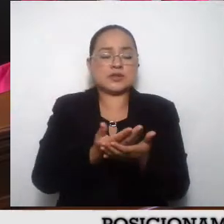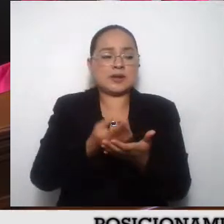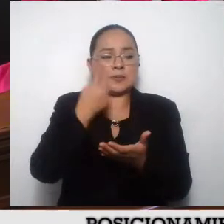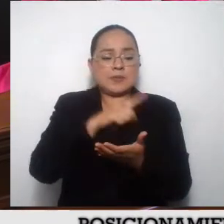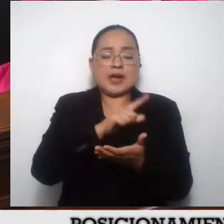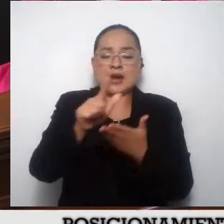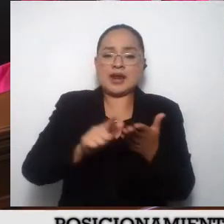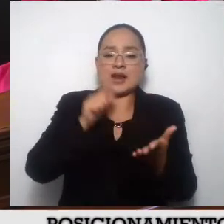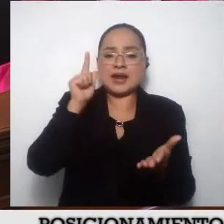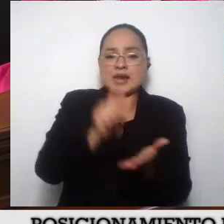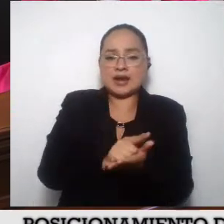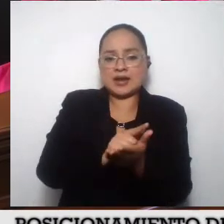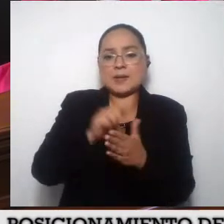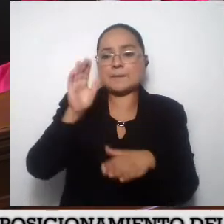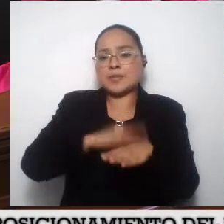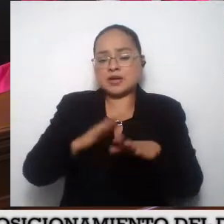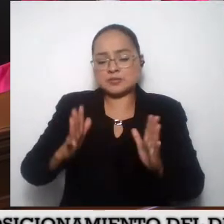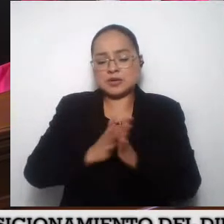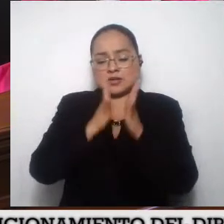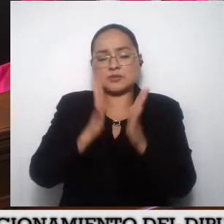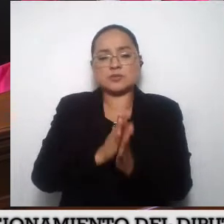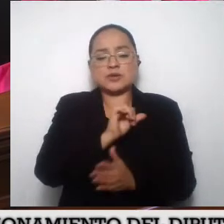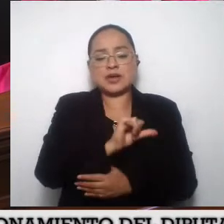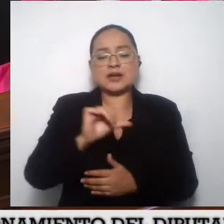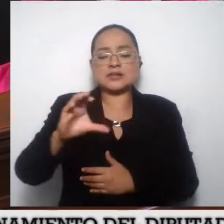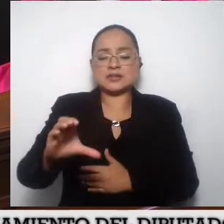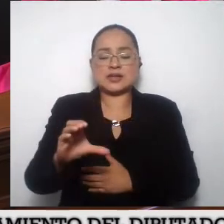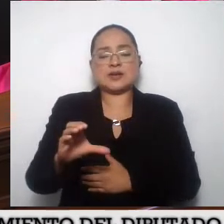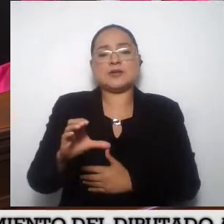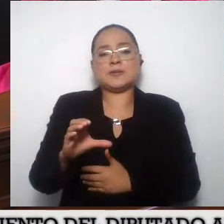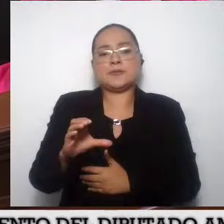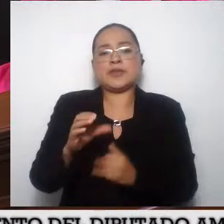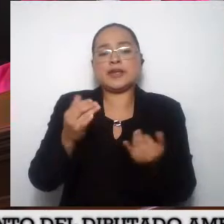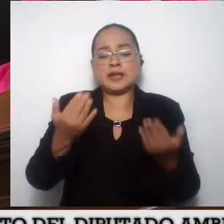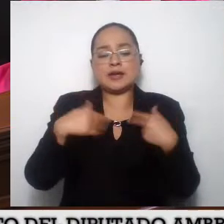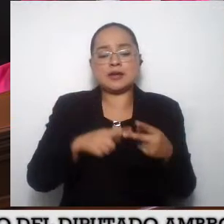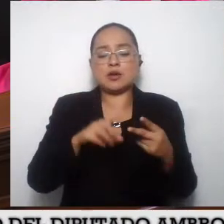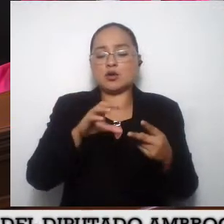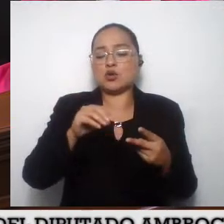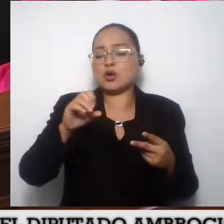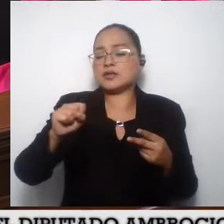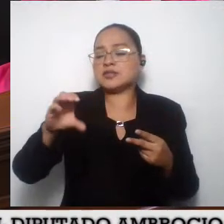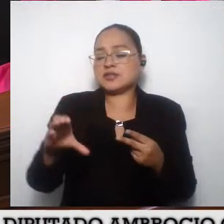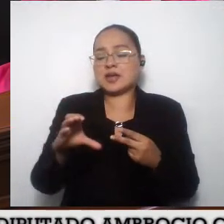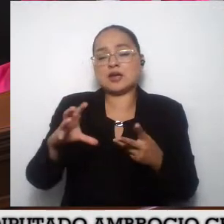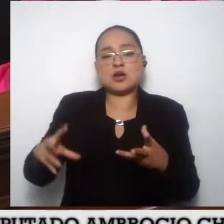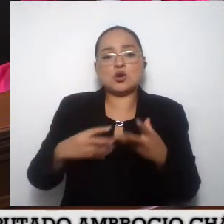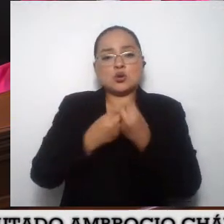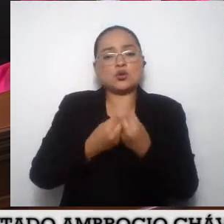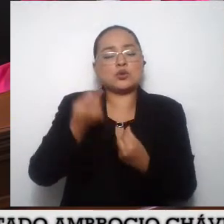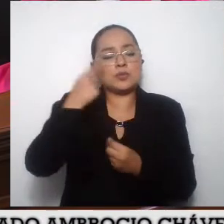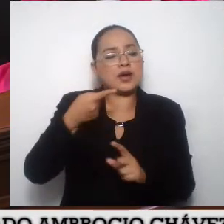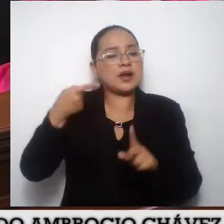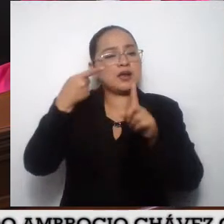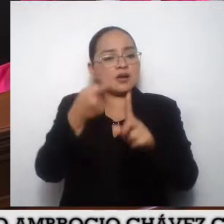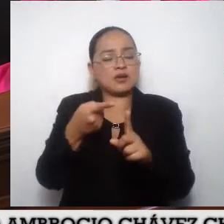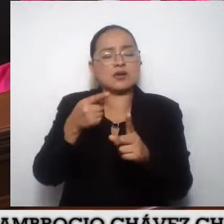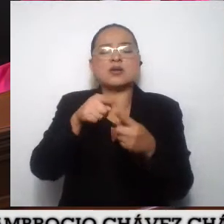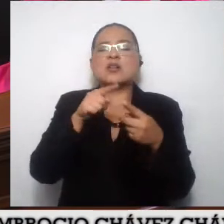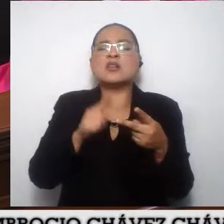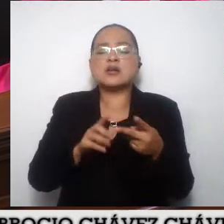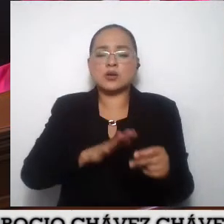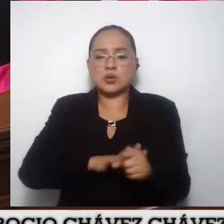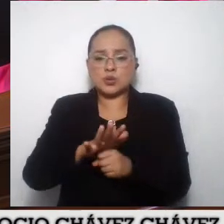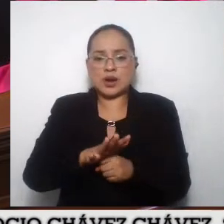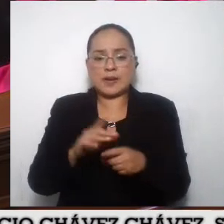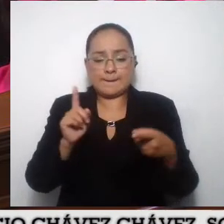y la participación de las organizaciones de la sociedad civil y que cubra dos objetivos fundamentales: